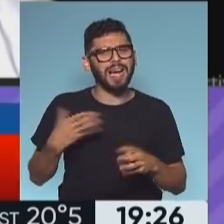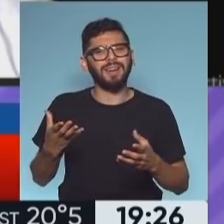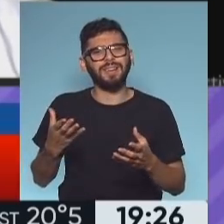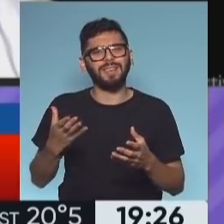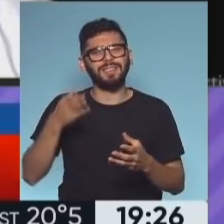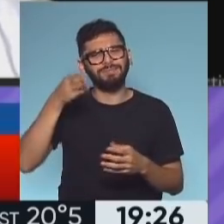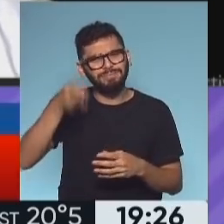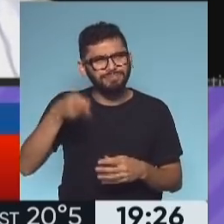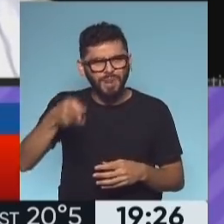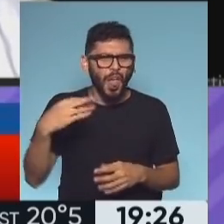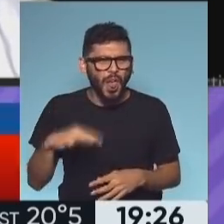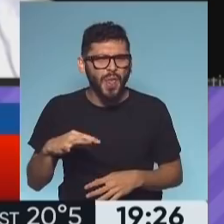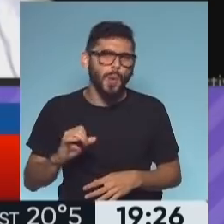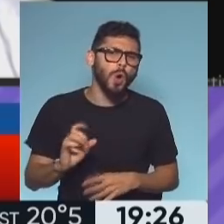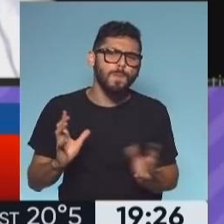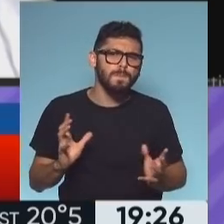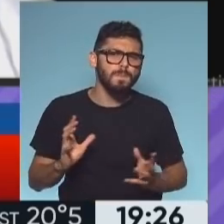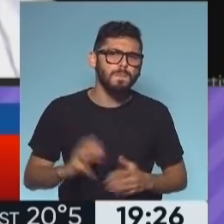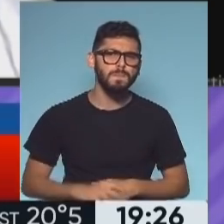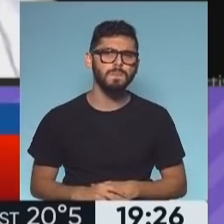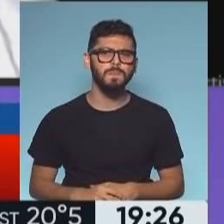los chicos concurriendo a las escuelas?